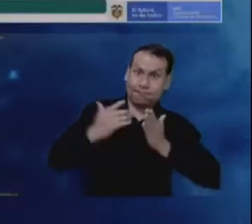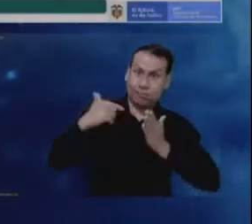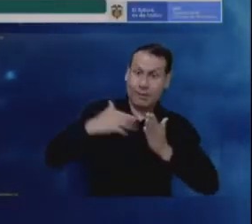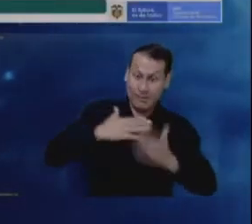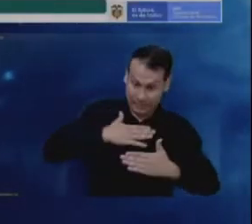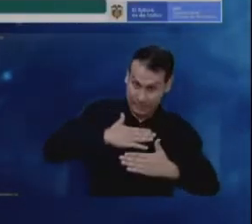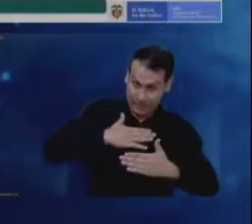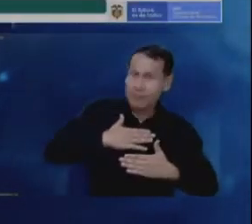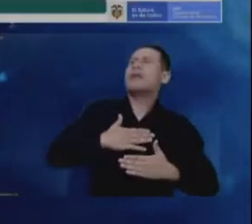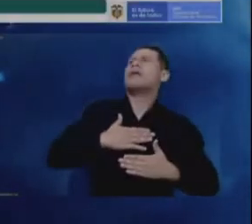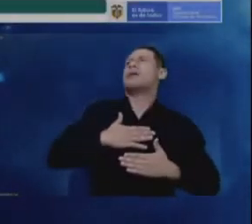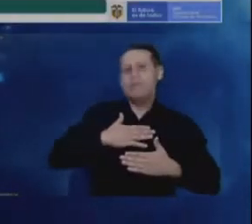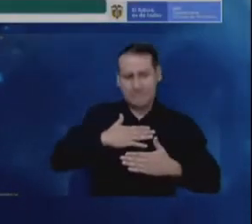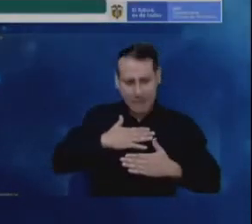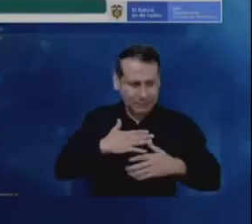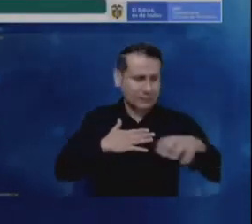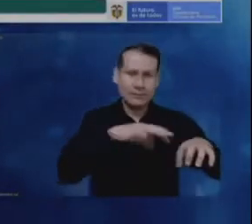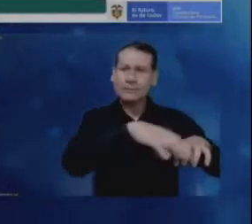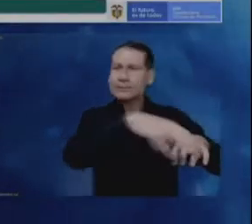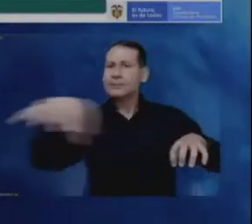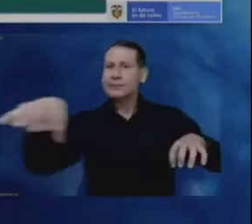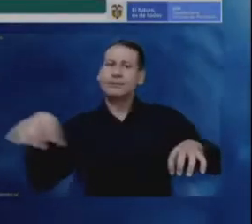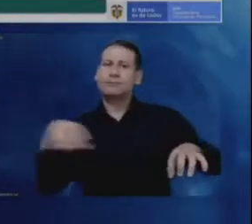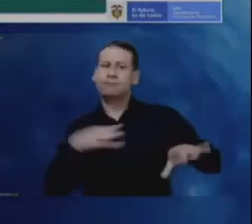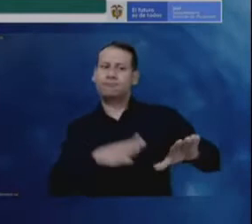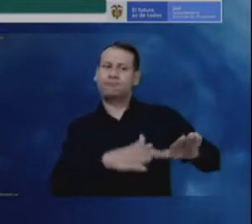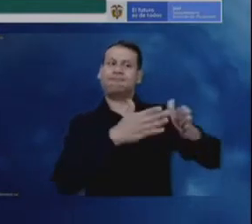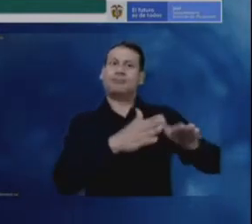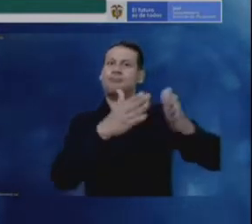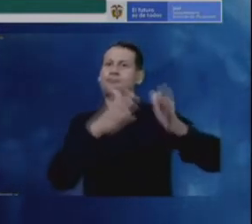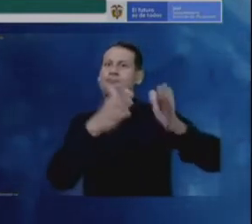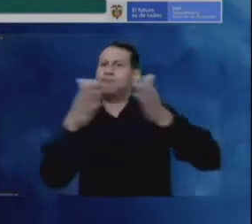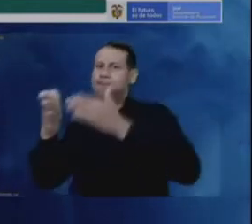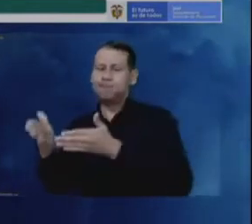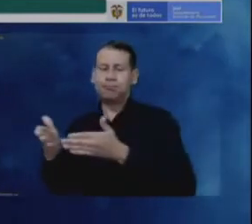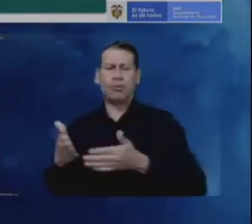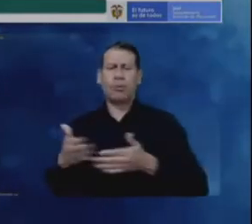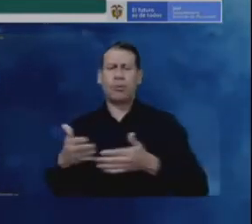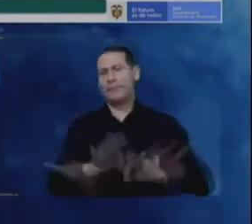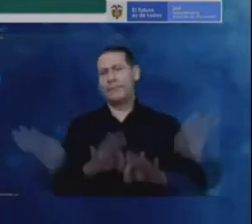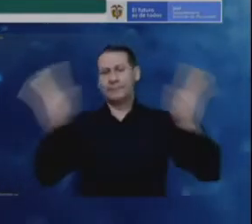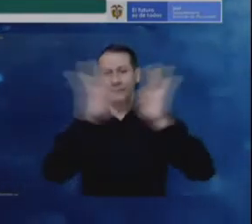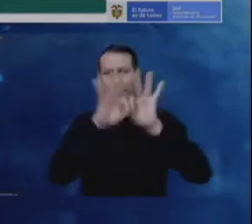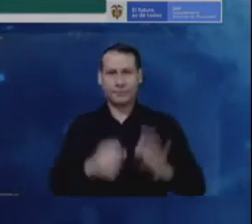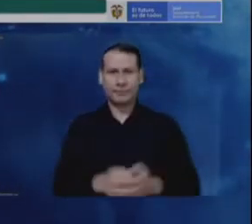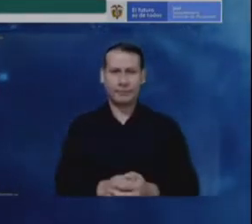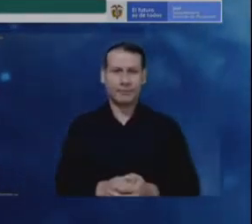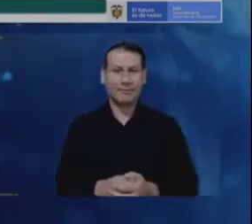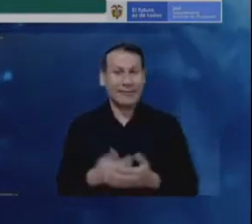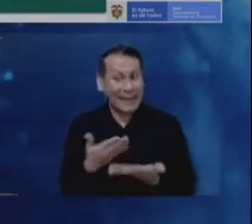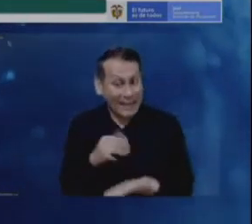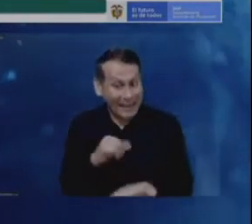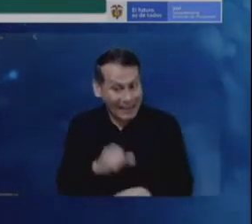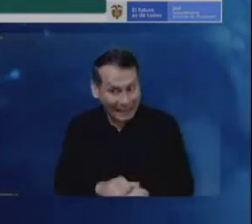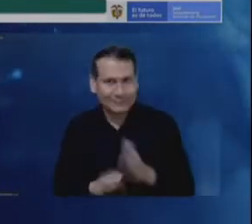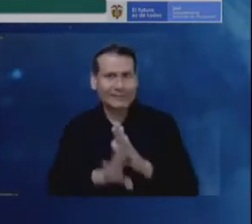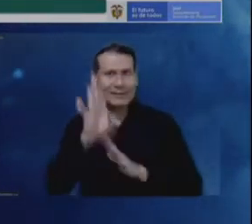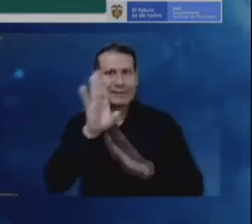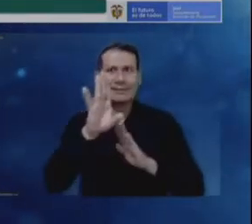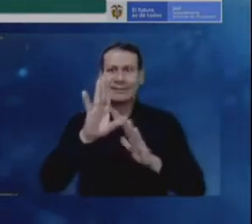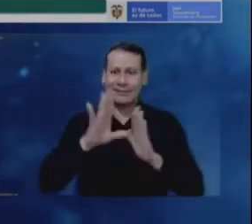de sectores económicos también. Nosotros, digamos, desde la Dirección de Desarrollo Digital, precisamente este año, pensando precisamente en este tema de